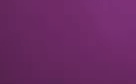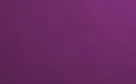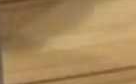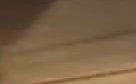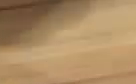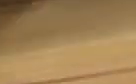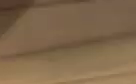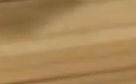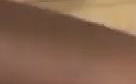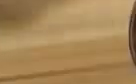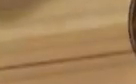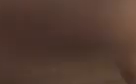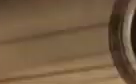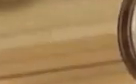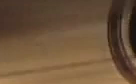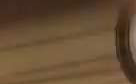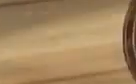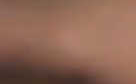guaraya.